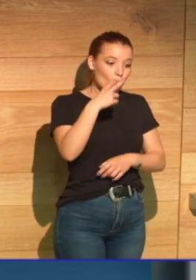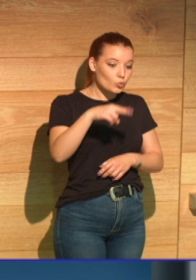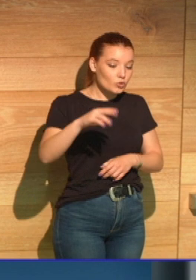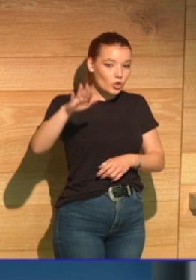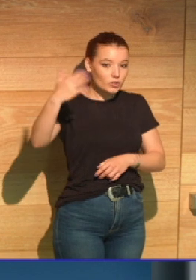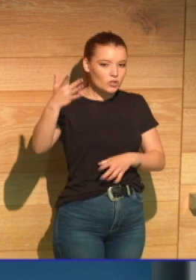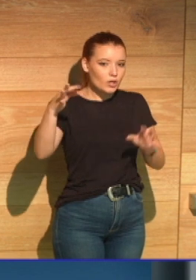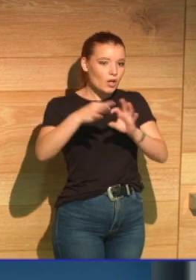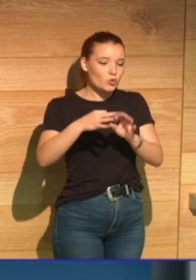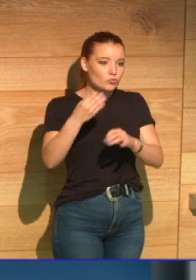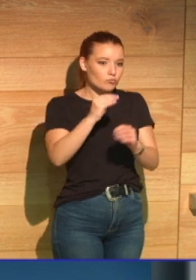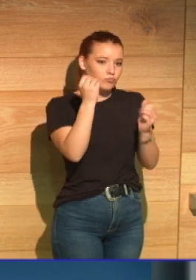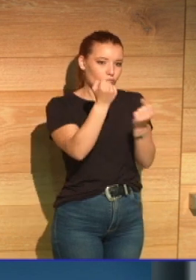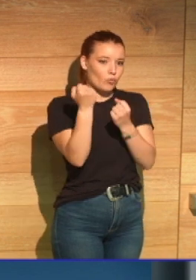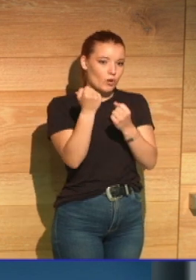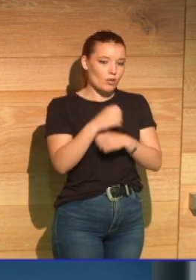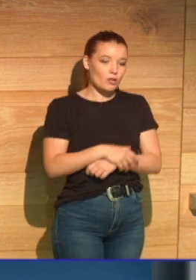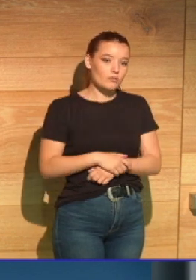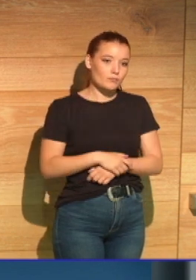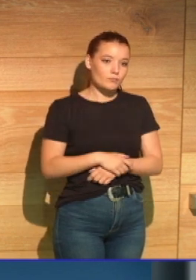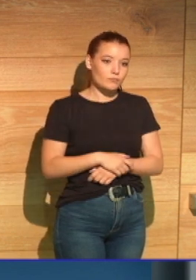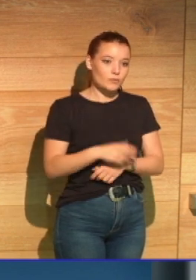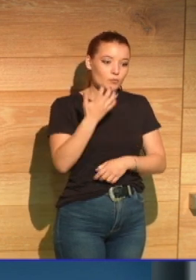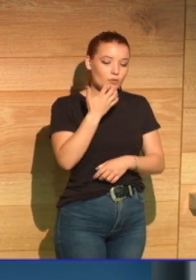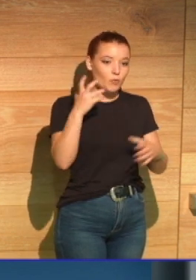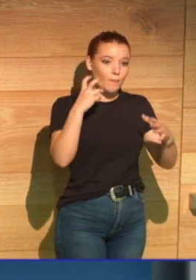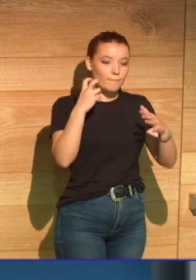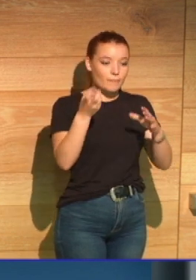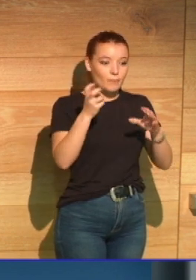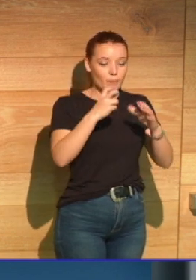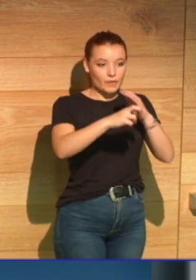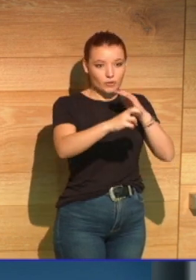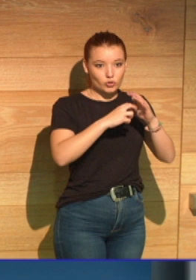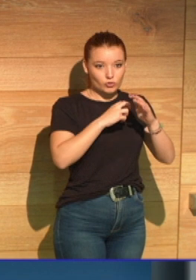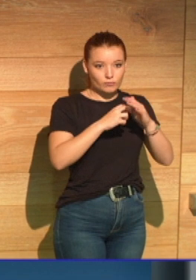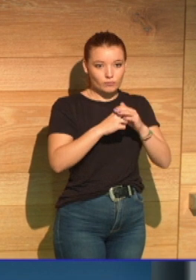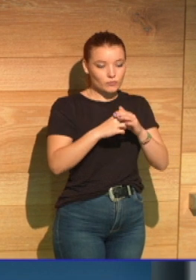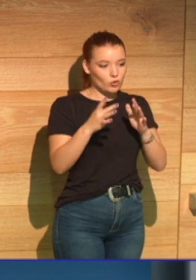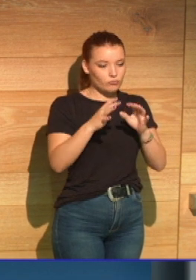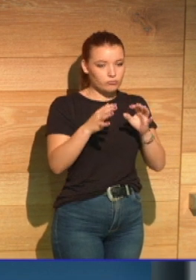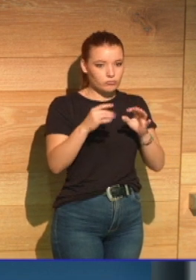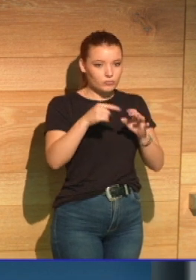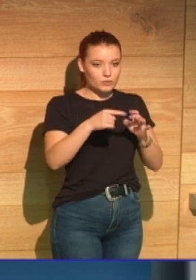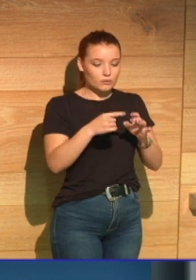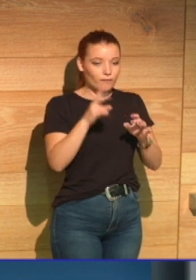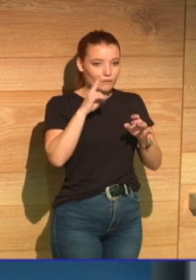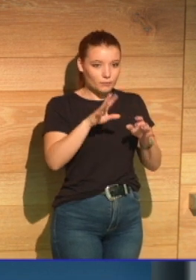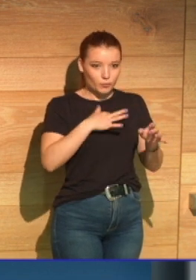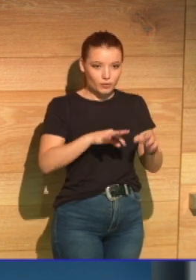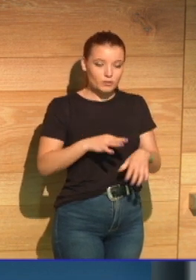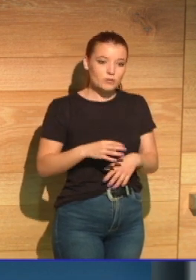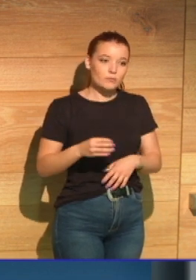metro, un poco diciendo esta palabra brasileña que ustedes conocen, de saudade, esta idea de extrañar,